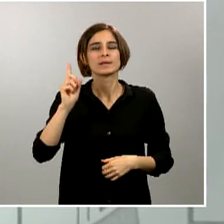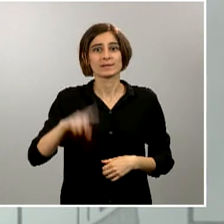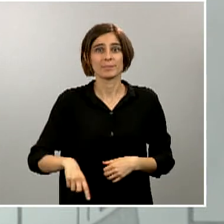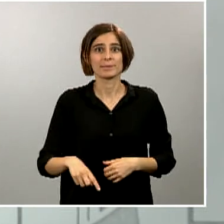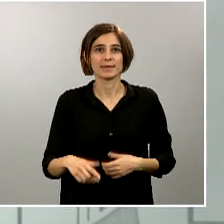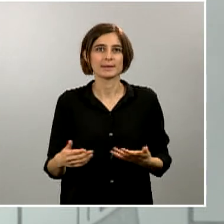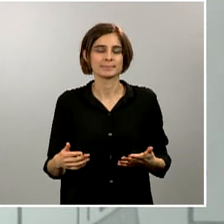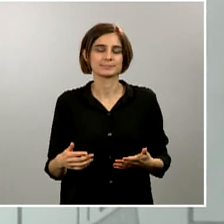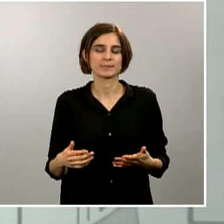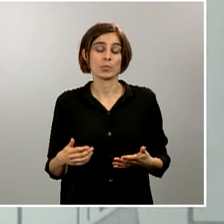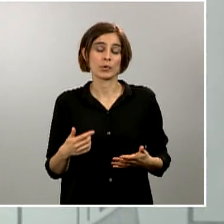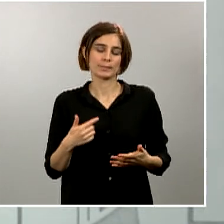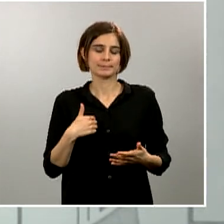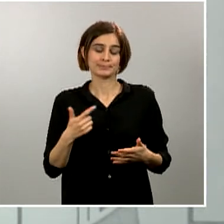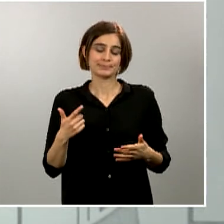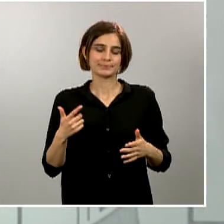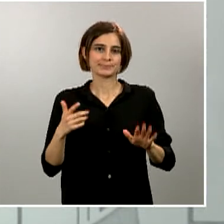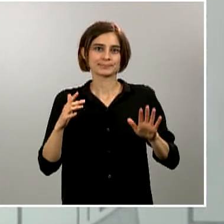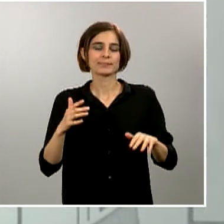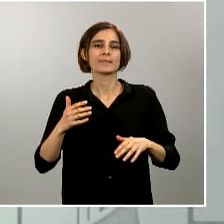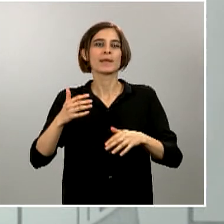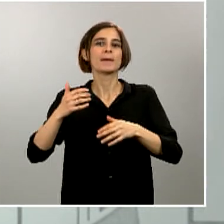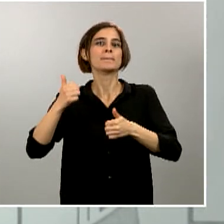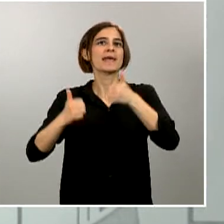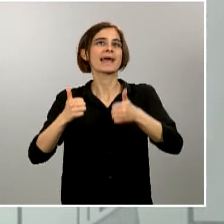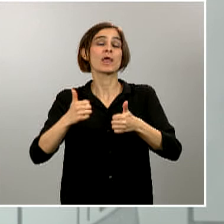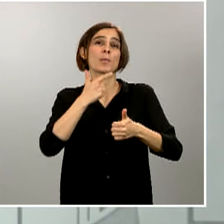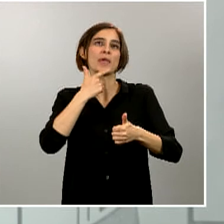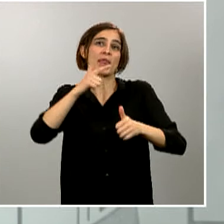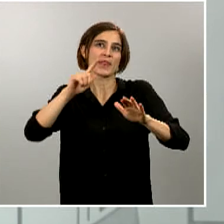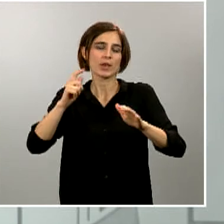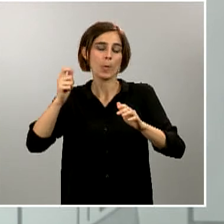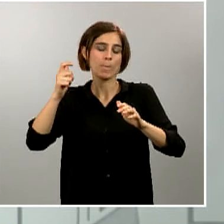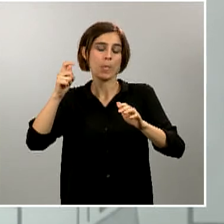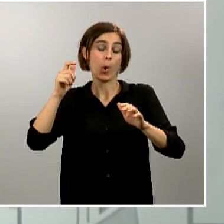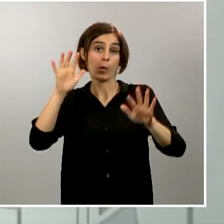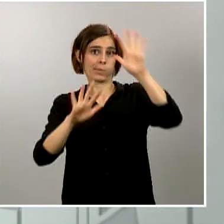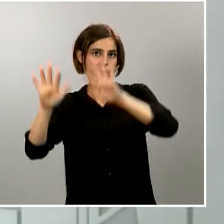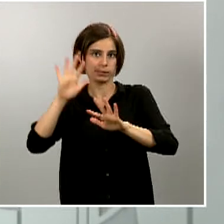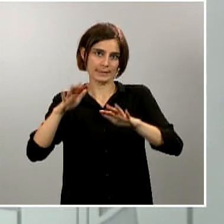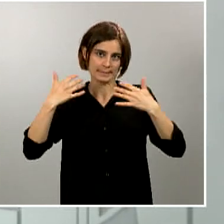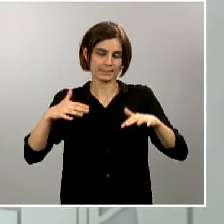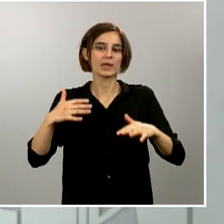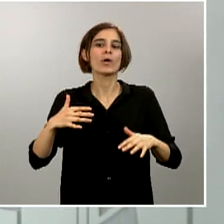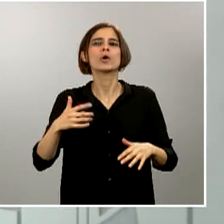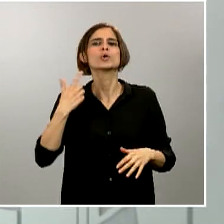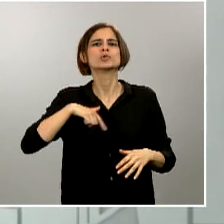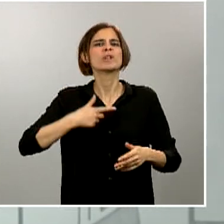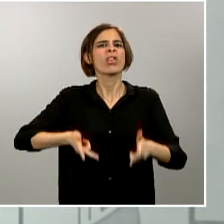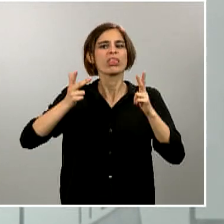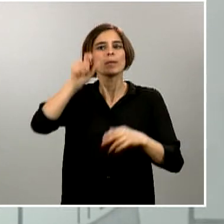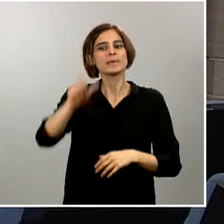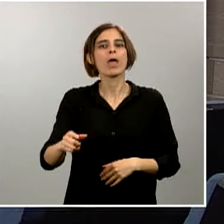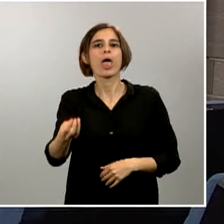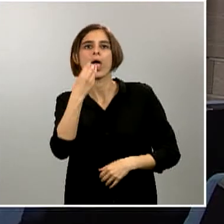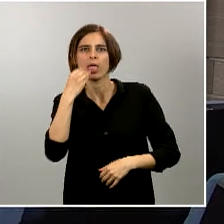expresión, que está sufriendo el mercado, pero no vamos a permitir en ningún caso que nadie pretenda sacar tajada de esta situación. Ministro Marlaska, le pregunta a